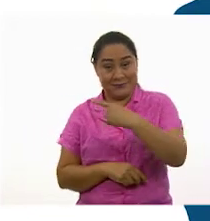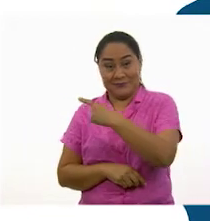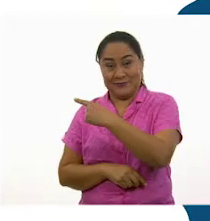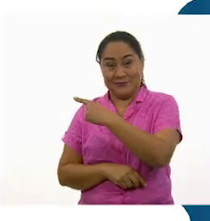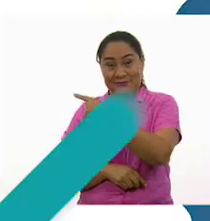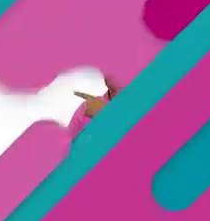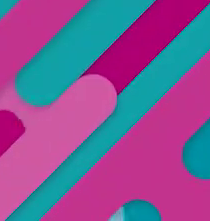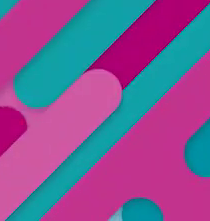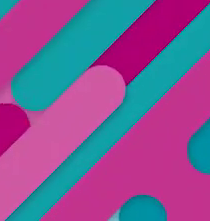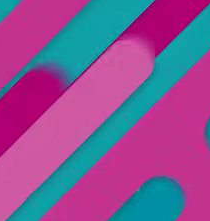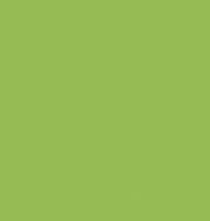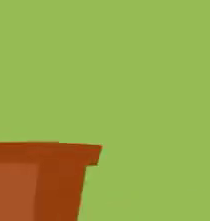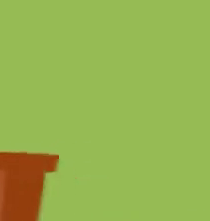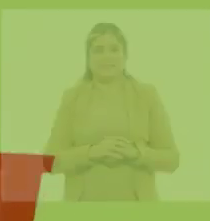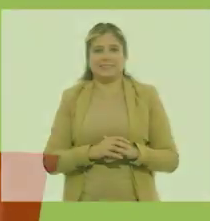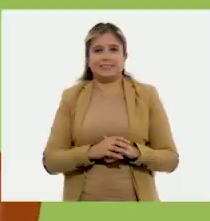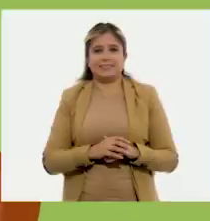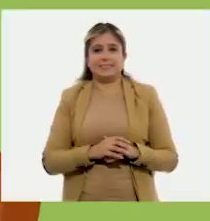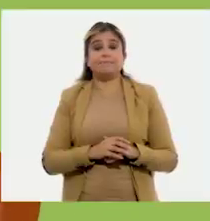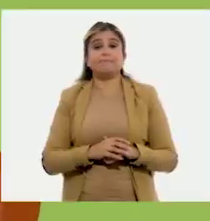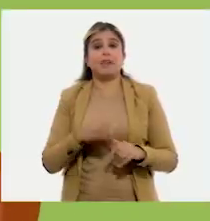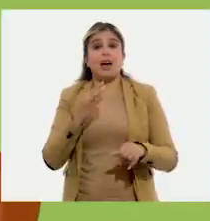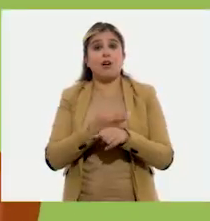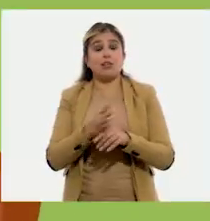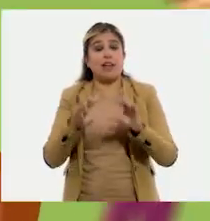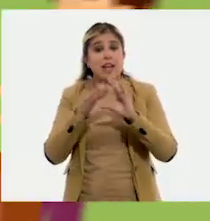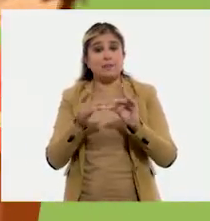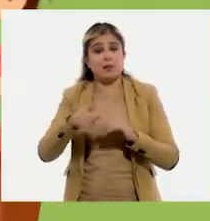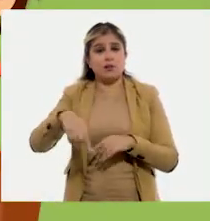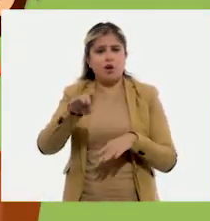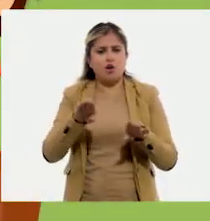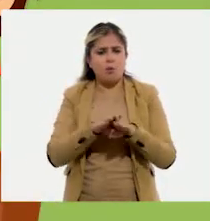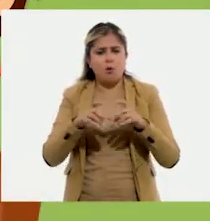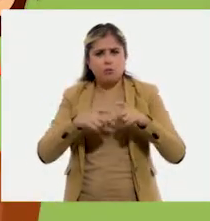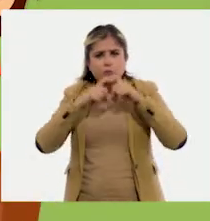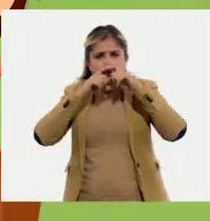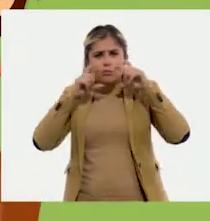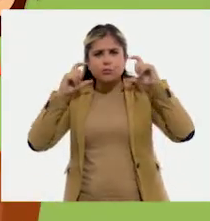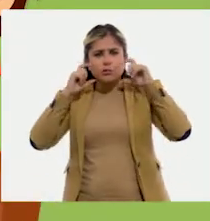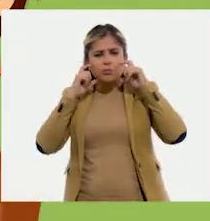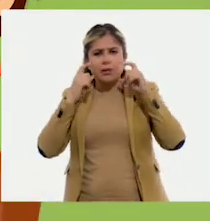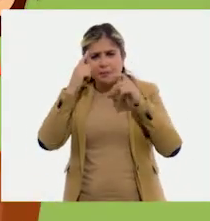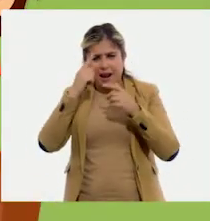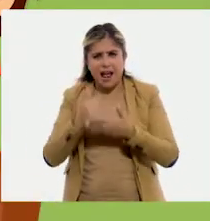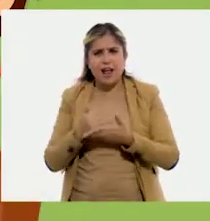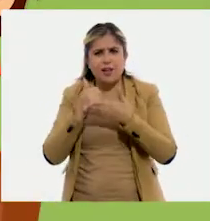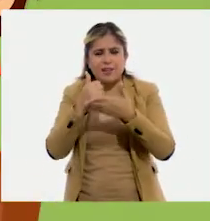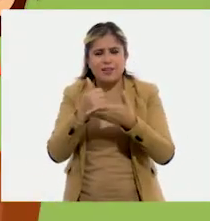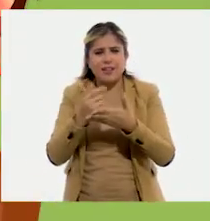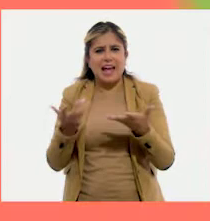aprendeencasa.sep.gob.mx. Te enseñaremos cómo armar un cubrebocas con ayuda de un adulto.